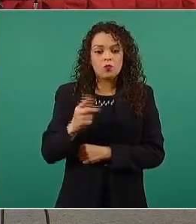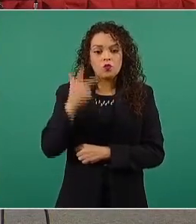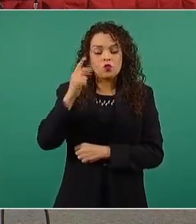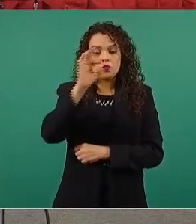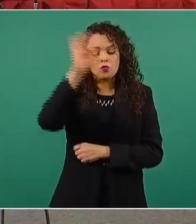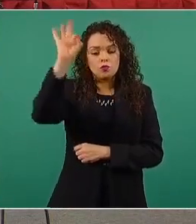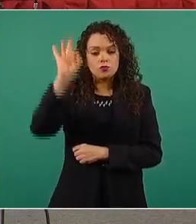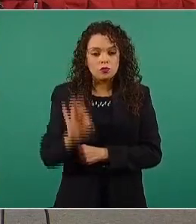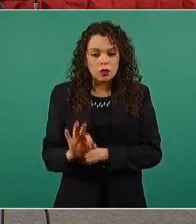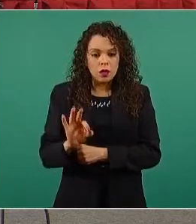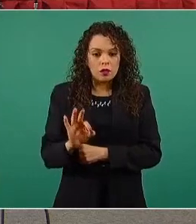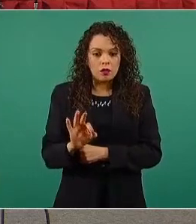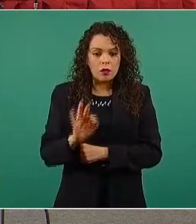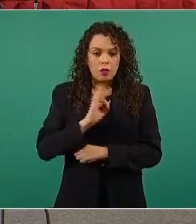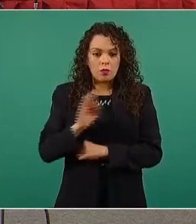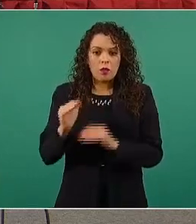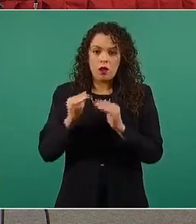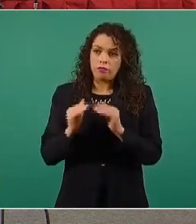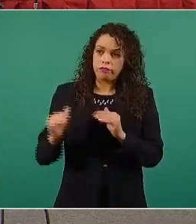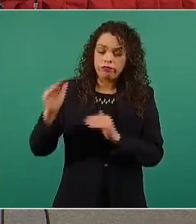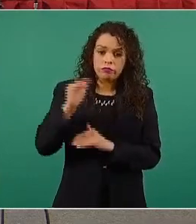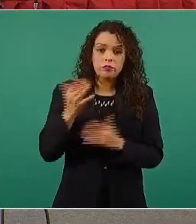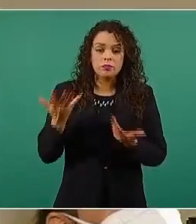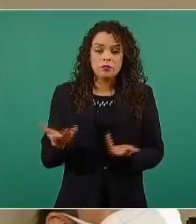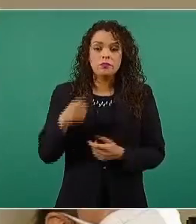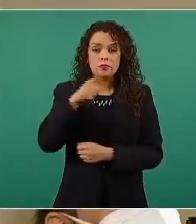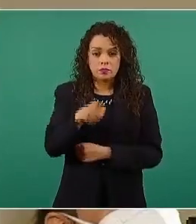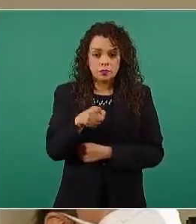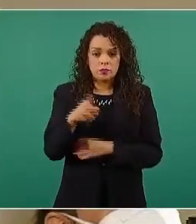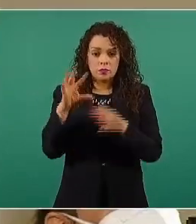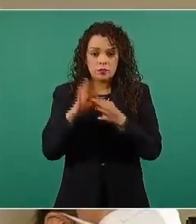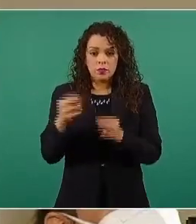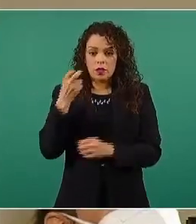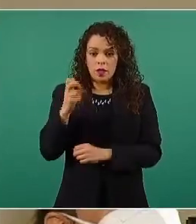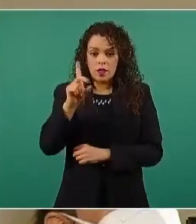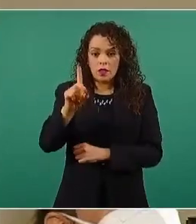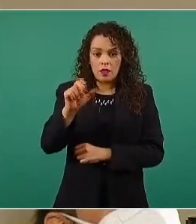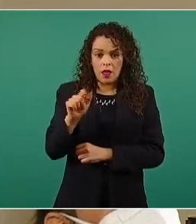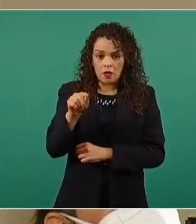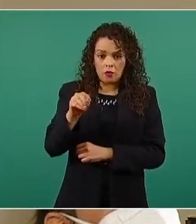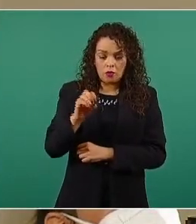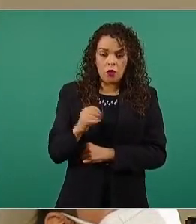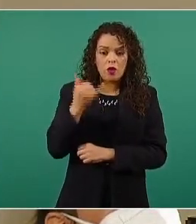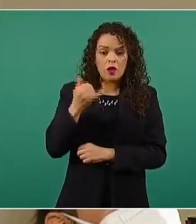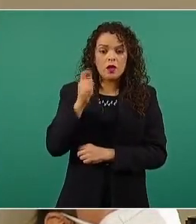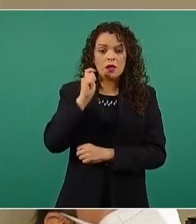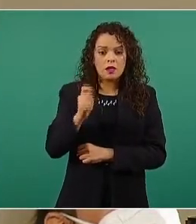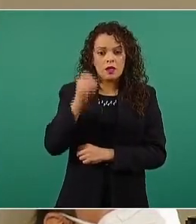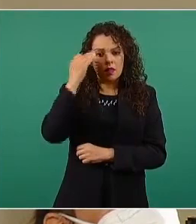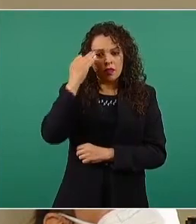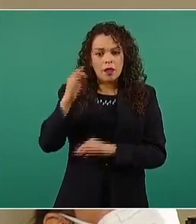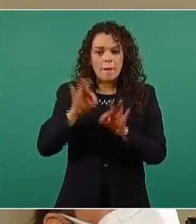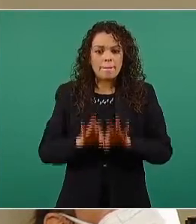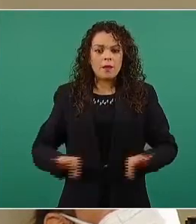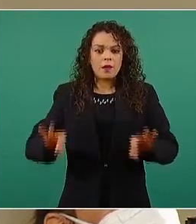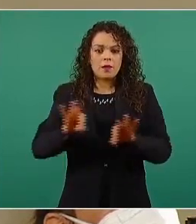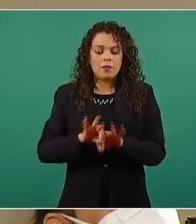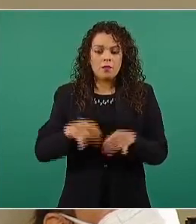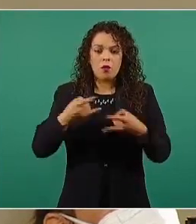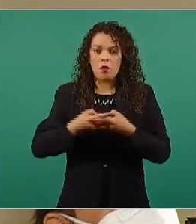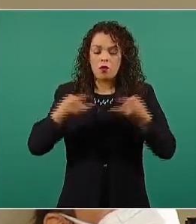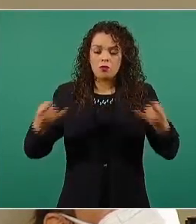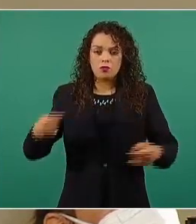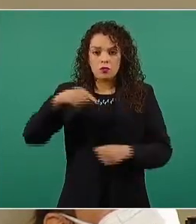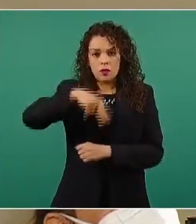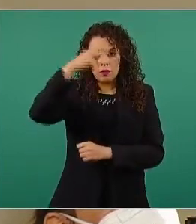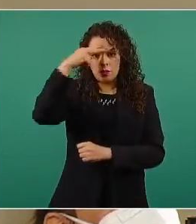24,8%. Usted manifestó respecto a este dato, pero también respecto a una época importante en la historia económica del país,